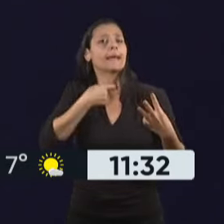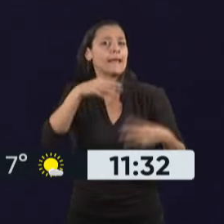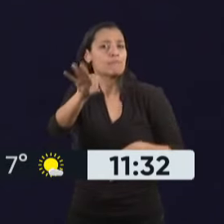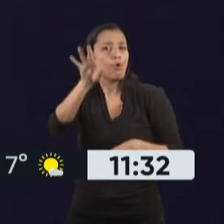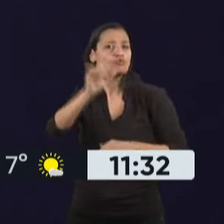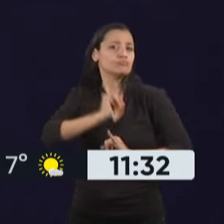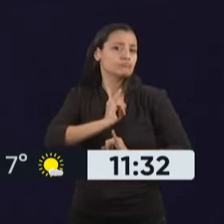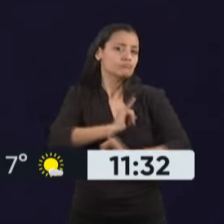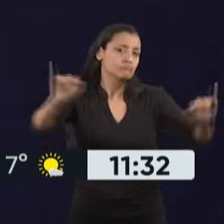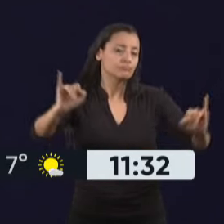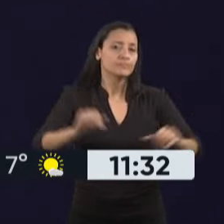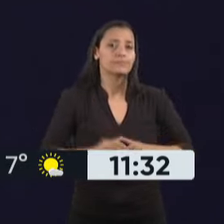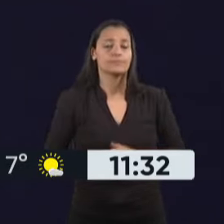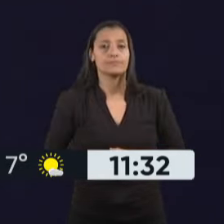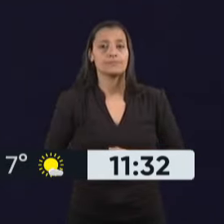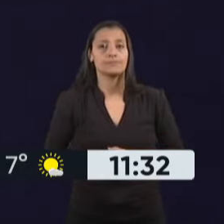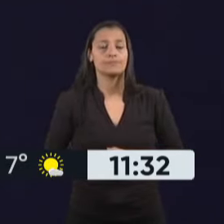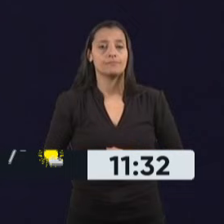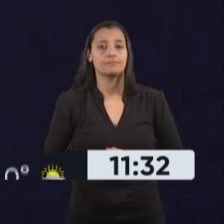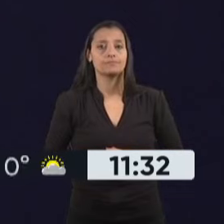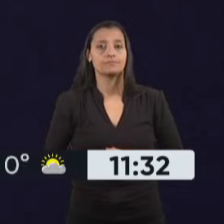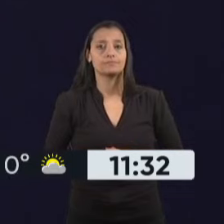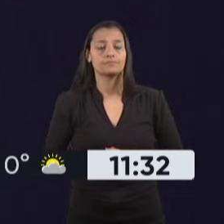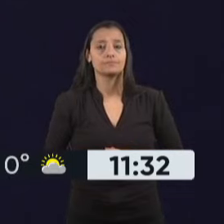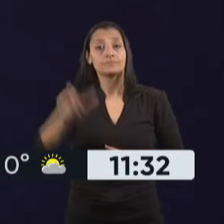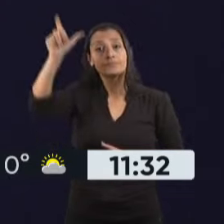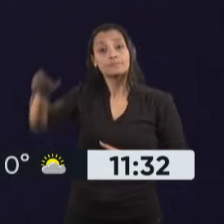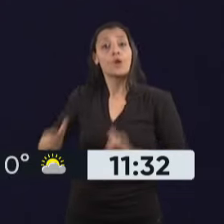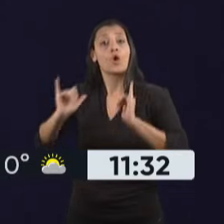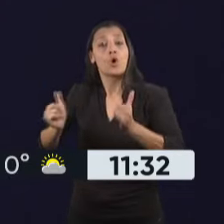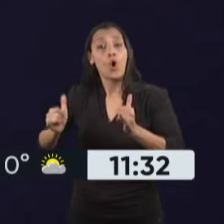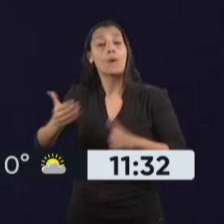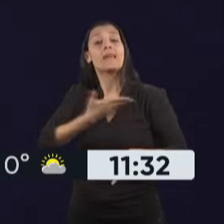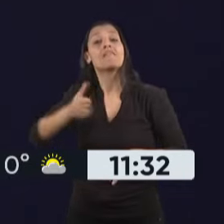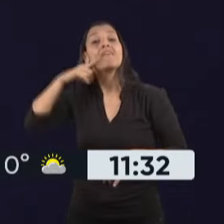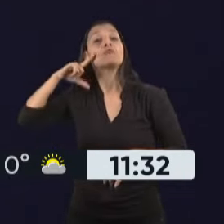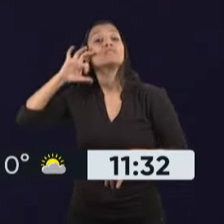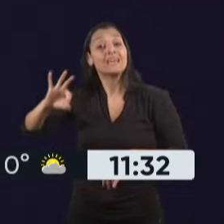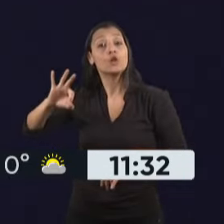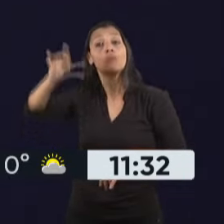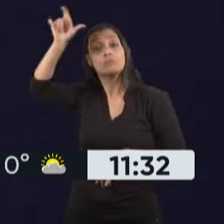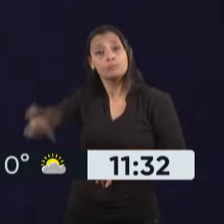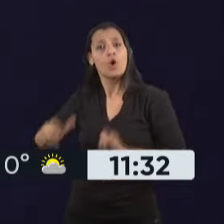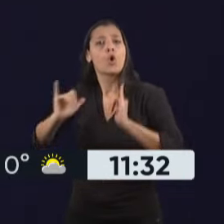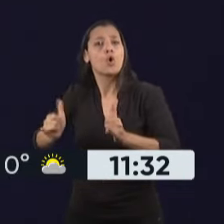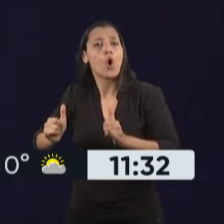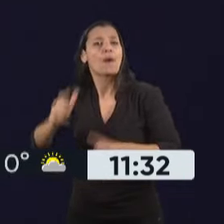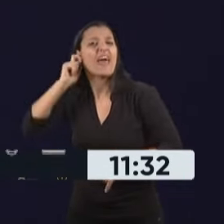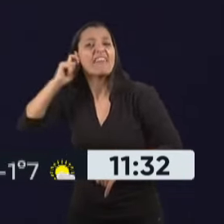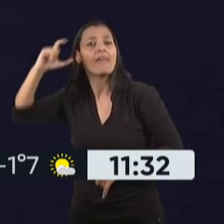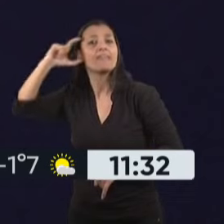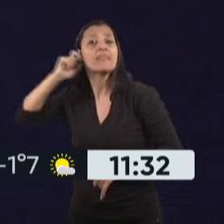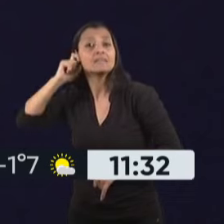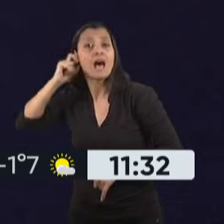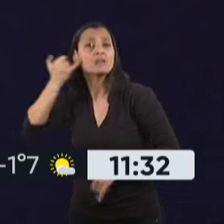destacar el logro del joven Faustino Oro, un chico de apenas 10 años que se convirtió